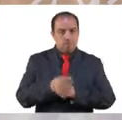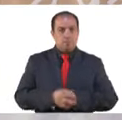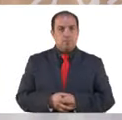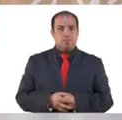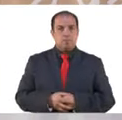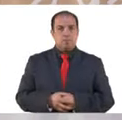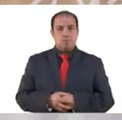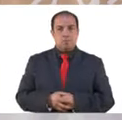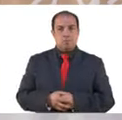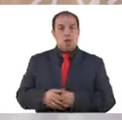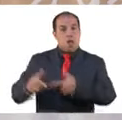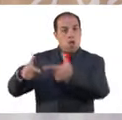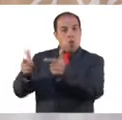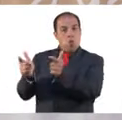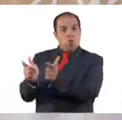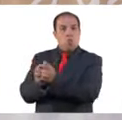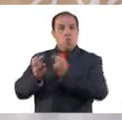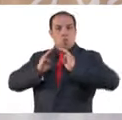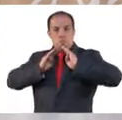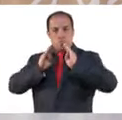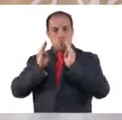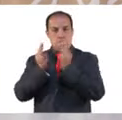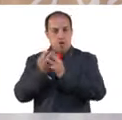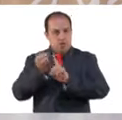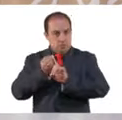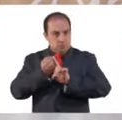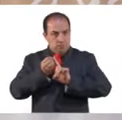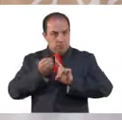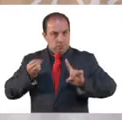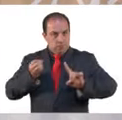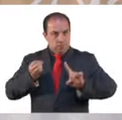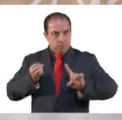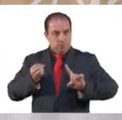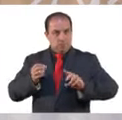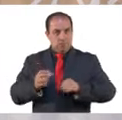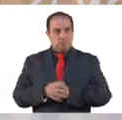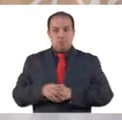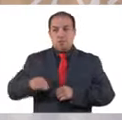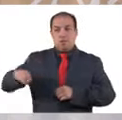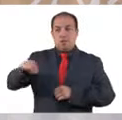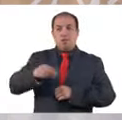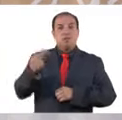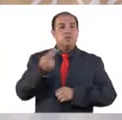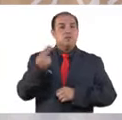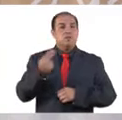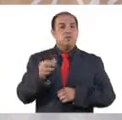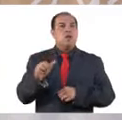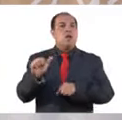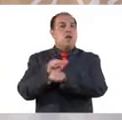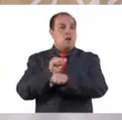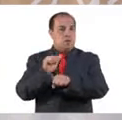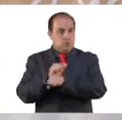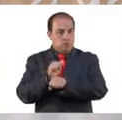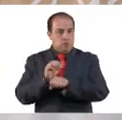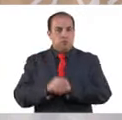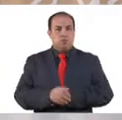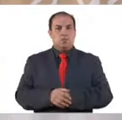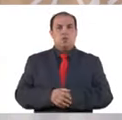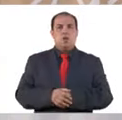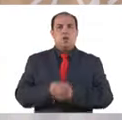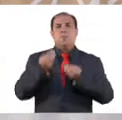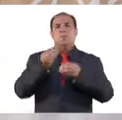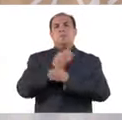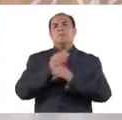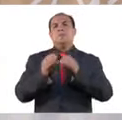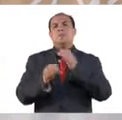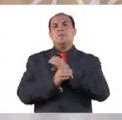es delincuencia organizada, porque requieren vehículos, requieren muchísimas cosas para poder